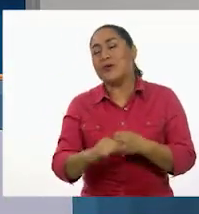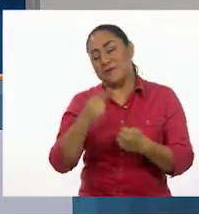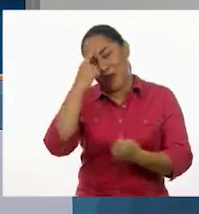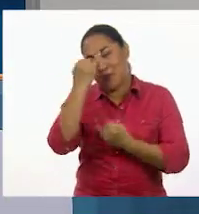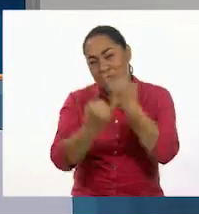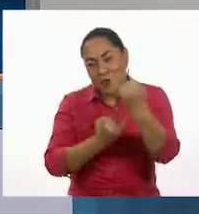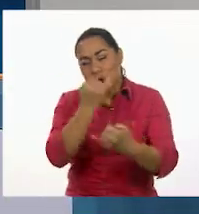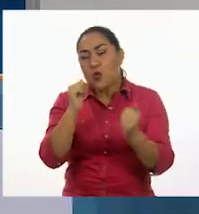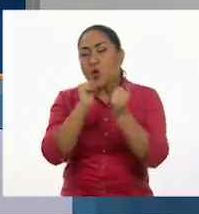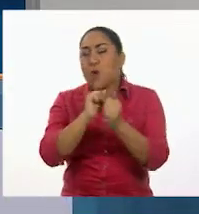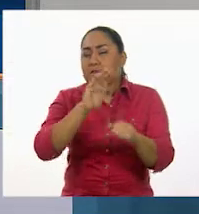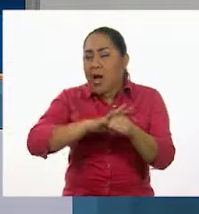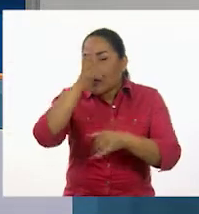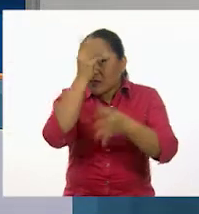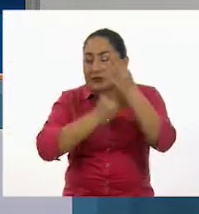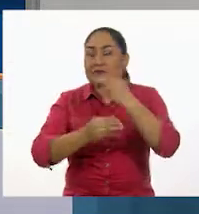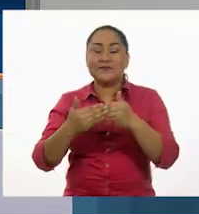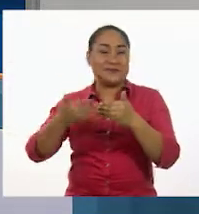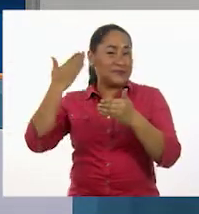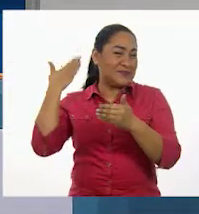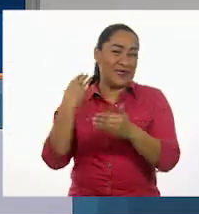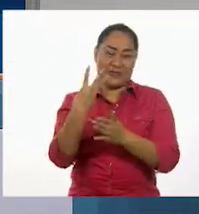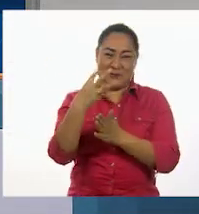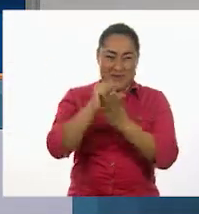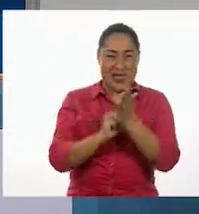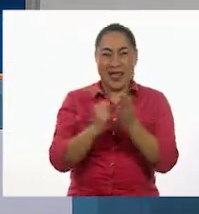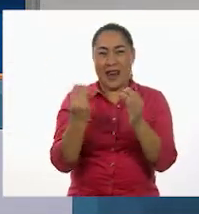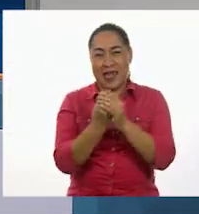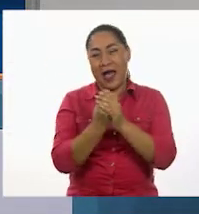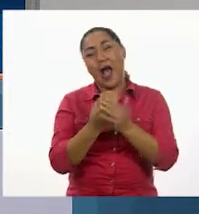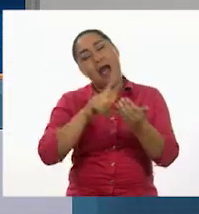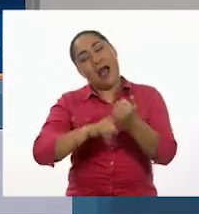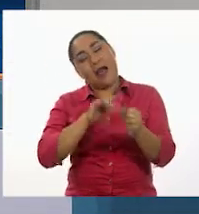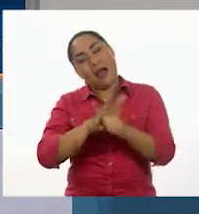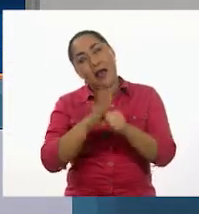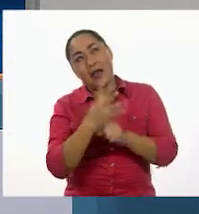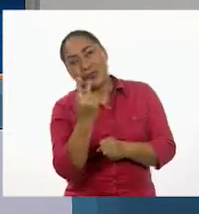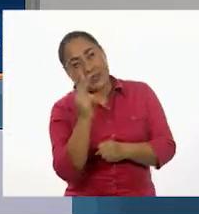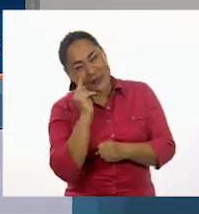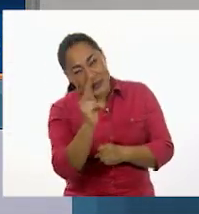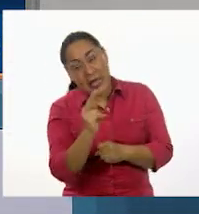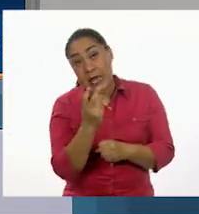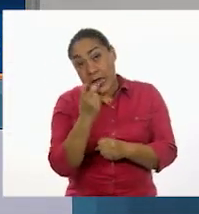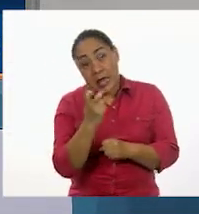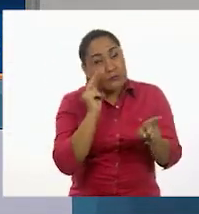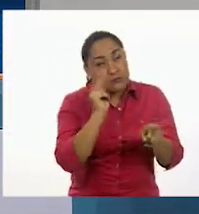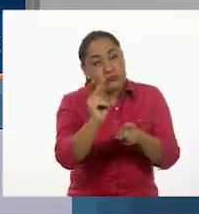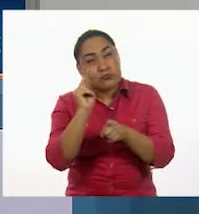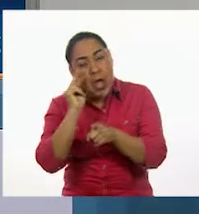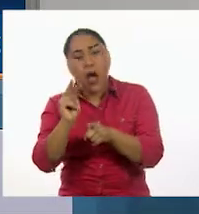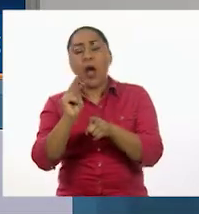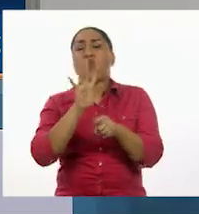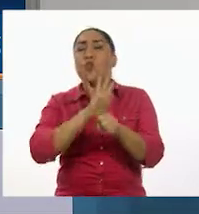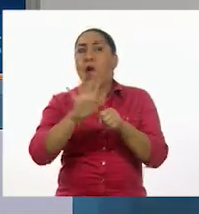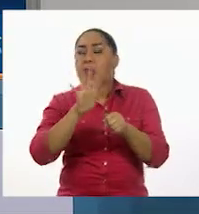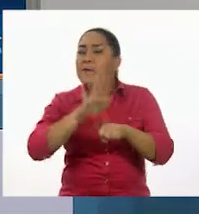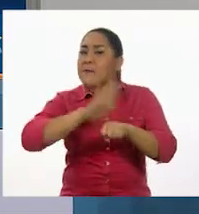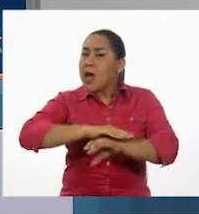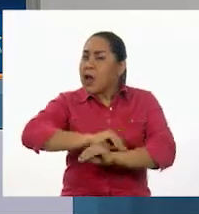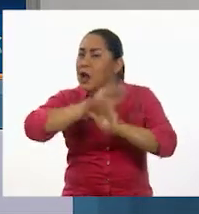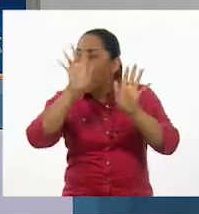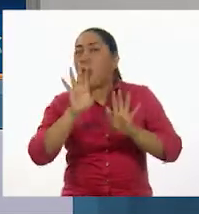los aprendizajes del primer trimestre de clases por televisión. Así, podremos saber cuáles son los que ya tienen más claros y cuáles son